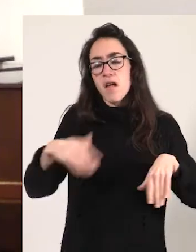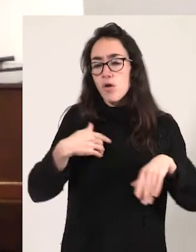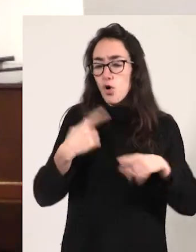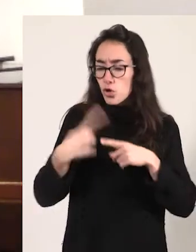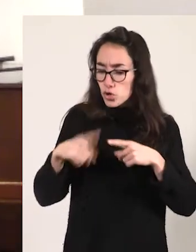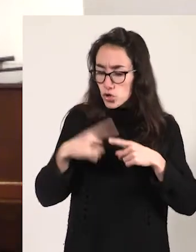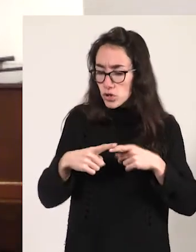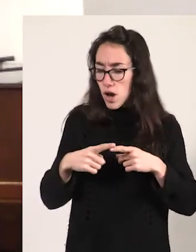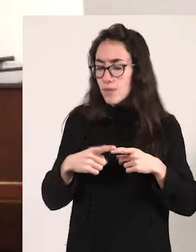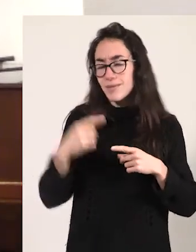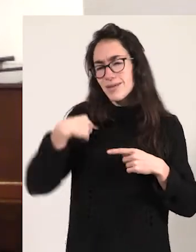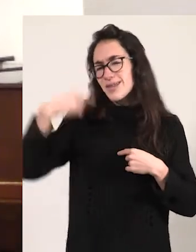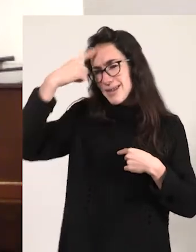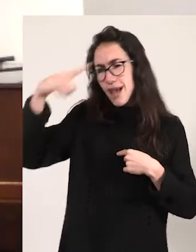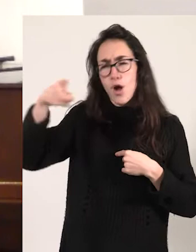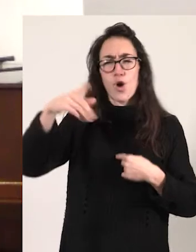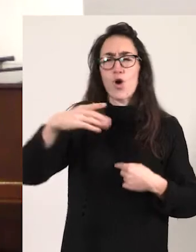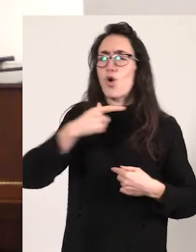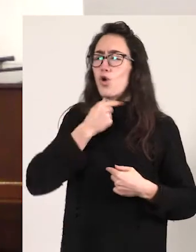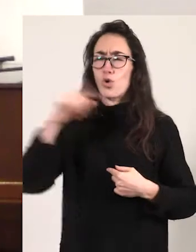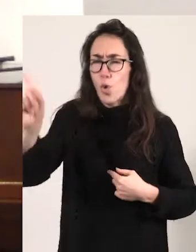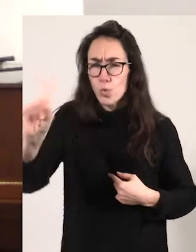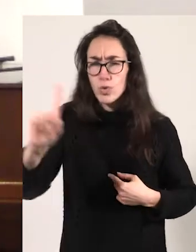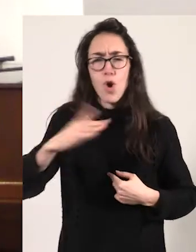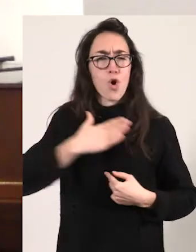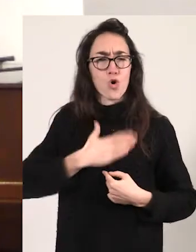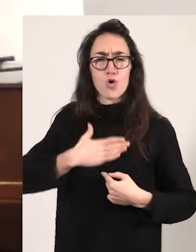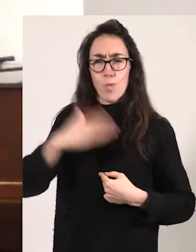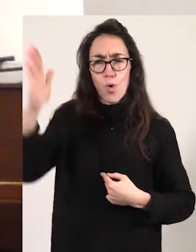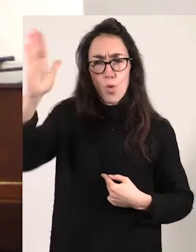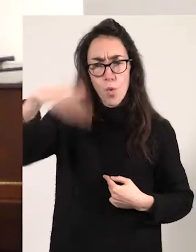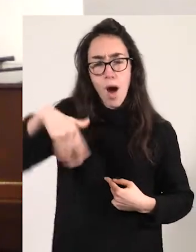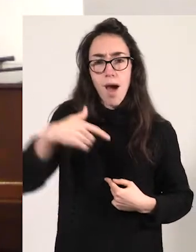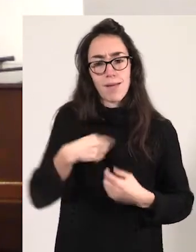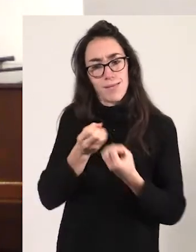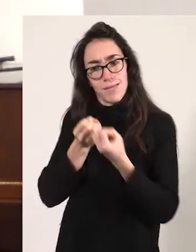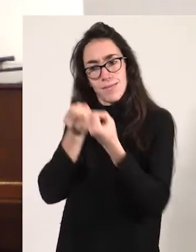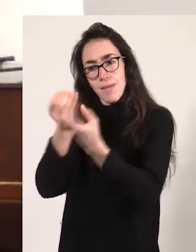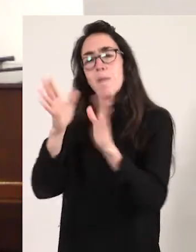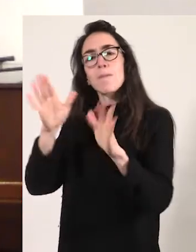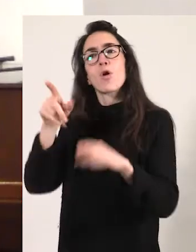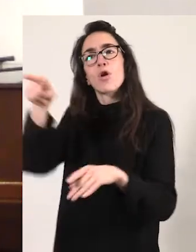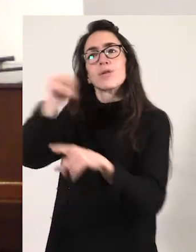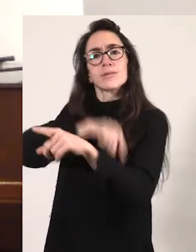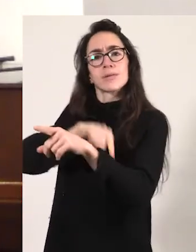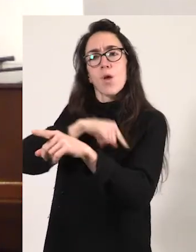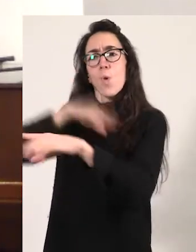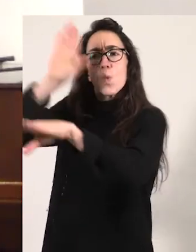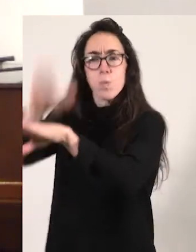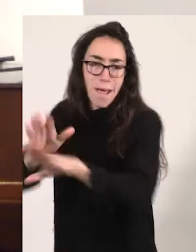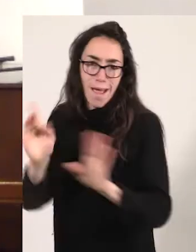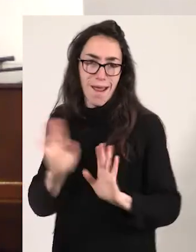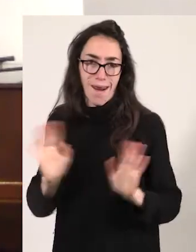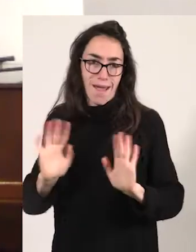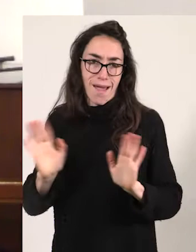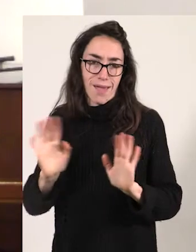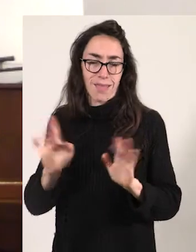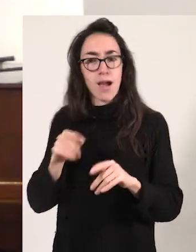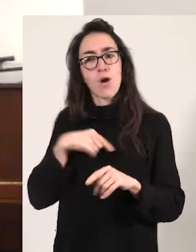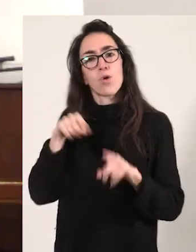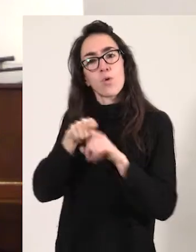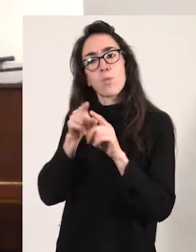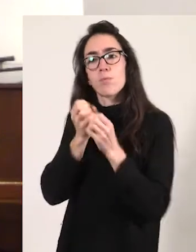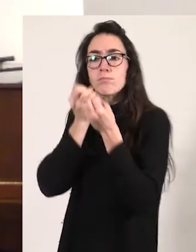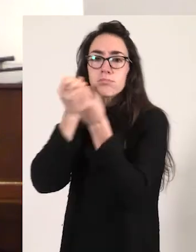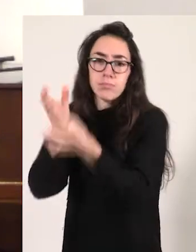para aprender a transmitir cosas que sé que resultan incómodas sin que la gente sienta que les estás culpando, ¿no? Porque al final